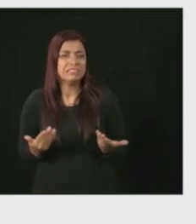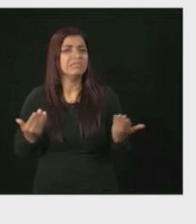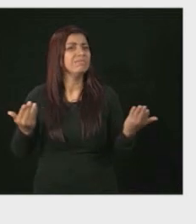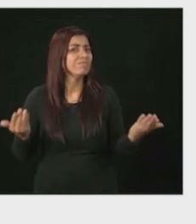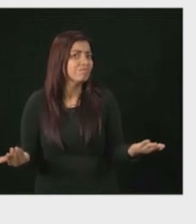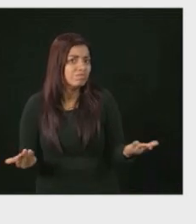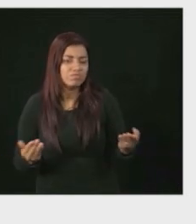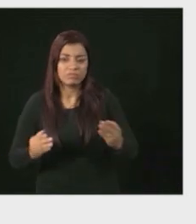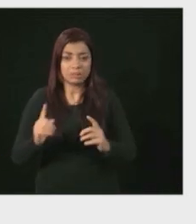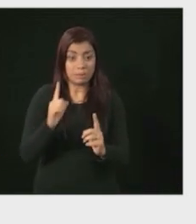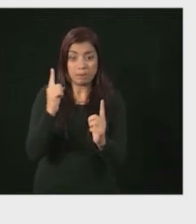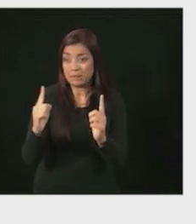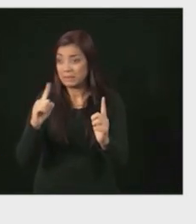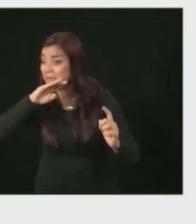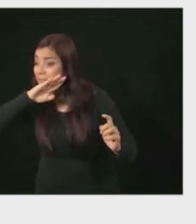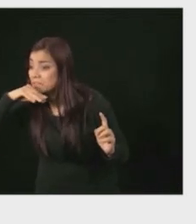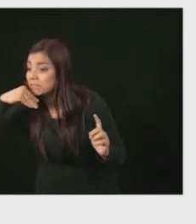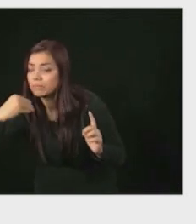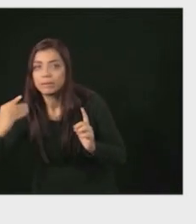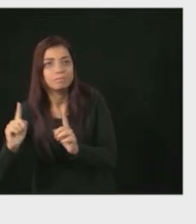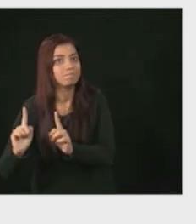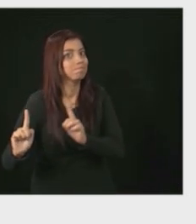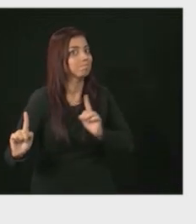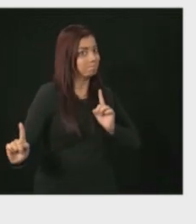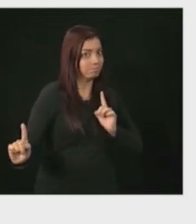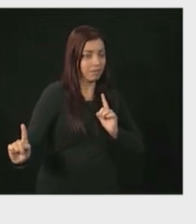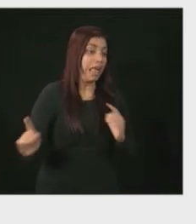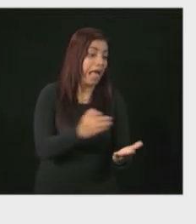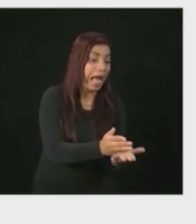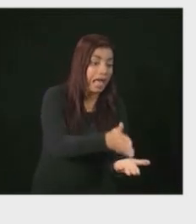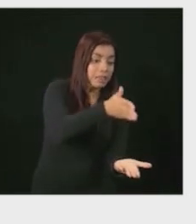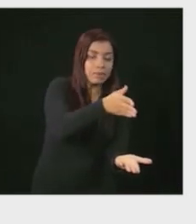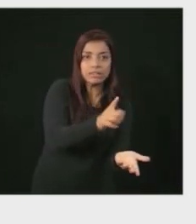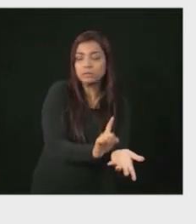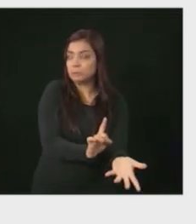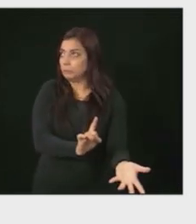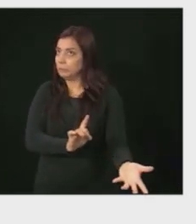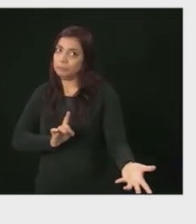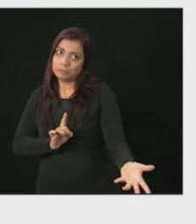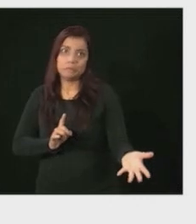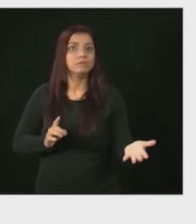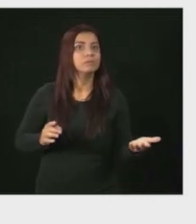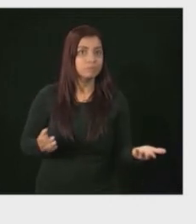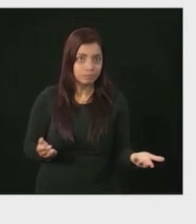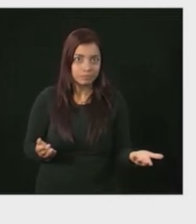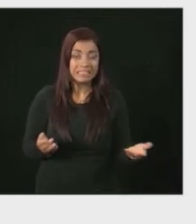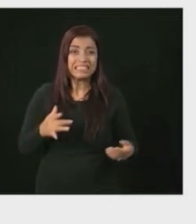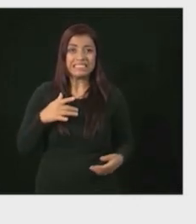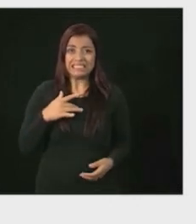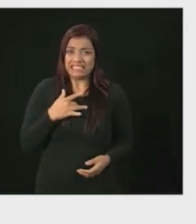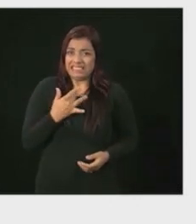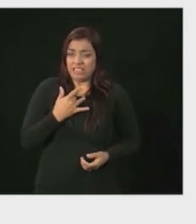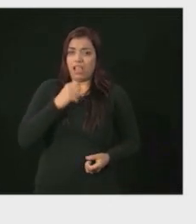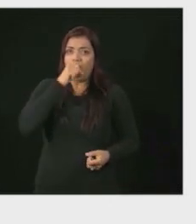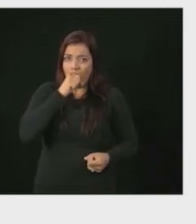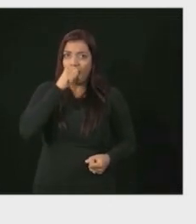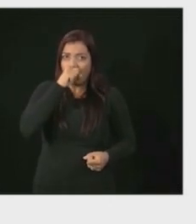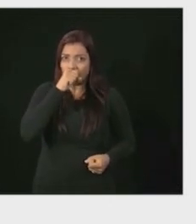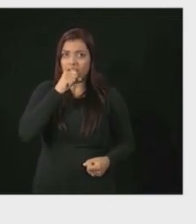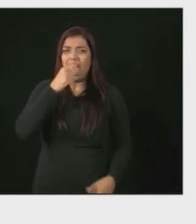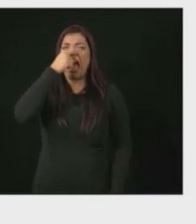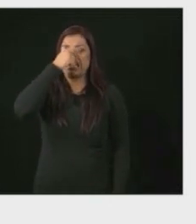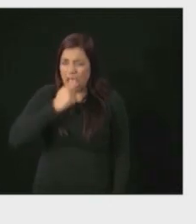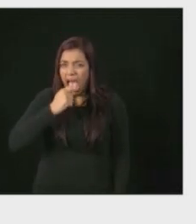contacto con personas con gripe, así como con animales de corral. En caso de presentar tos y estornudos,